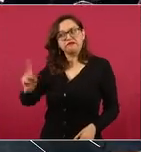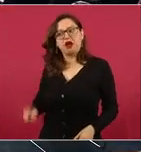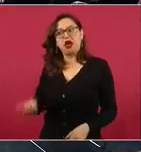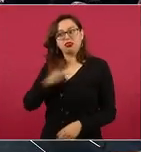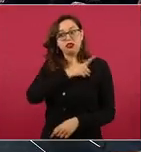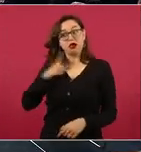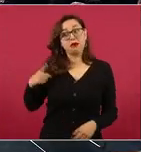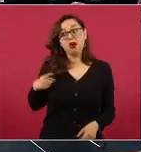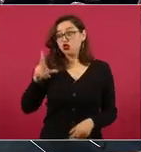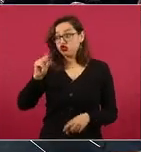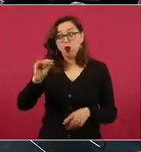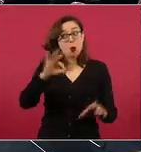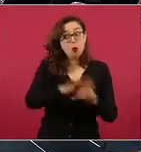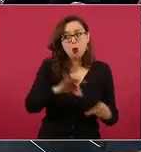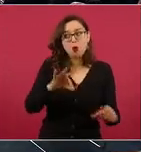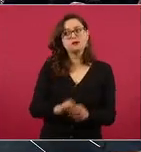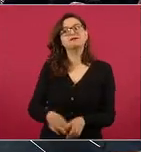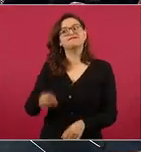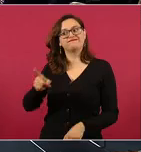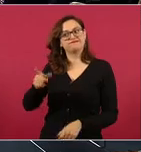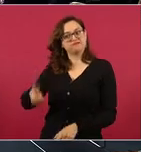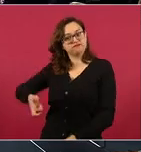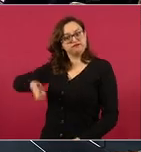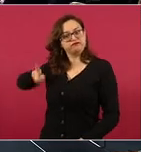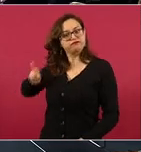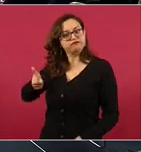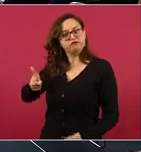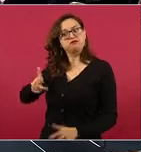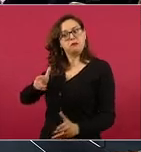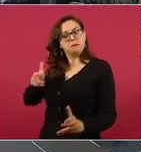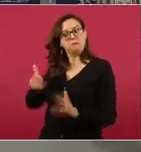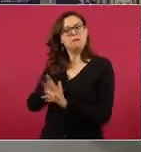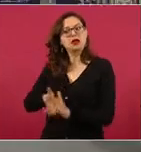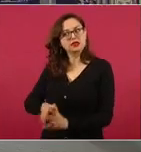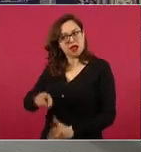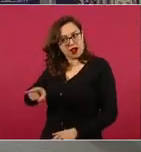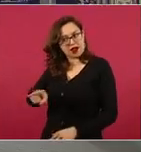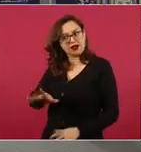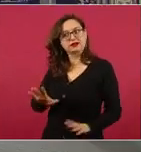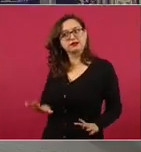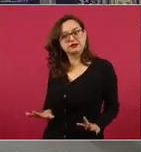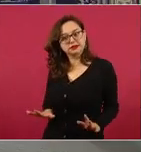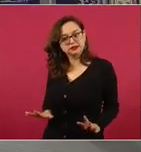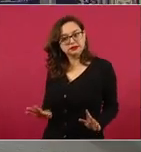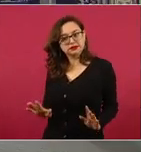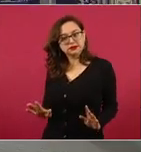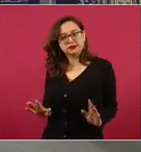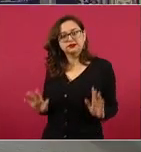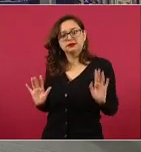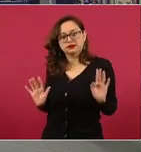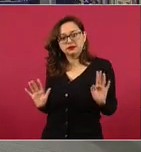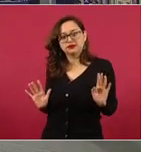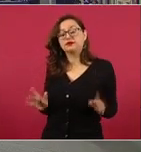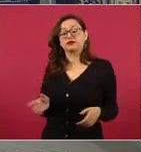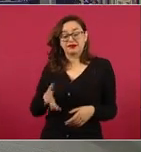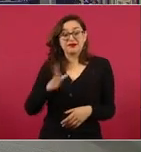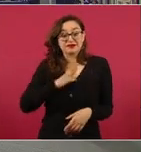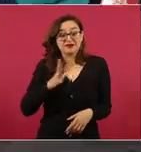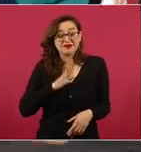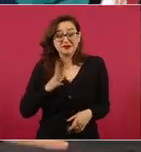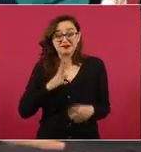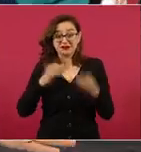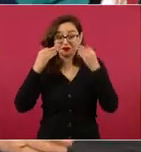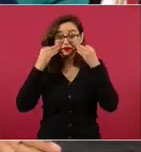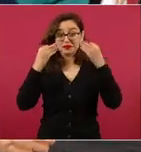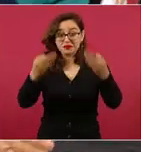incluso amagaba con el castigo del hombre a quien no votara, y el material está ahí en la red, a quien